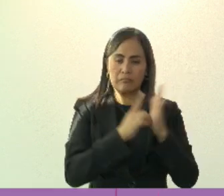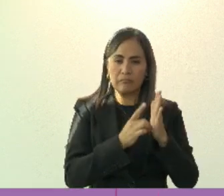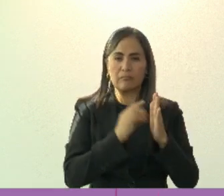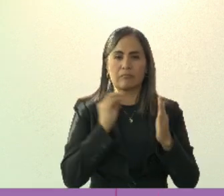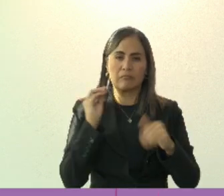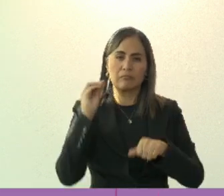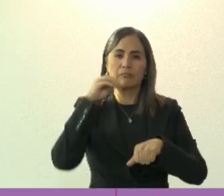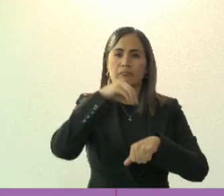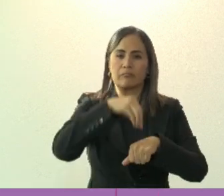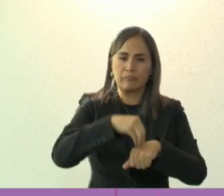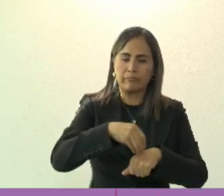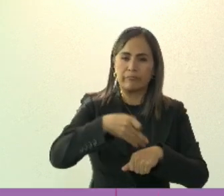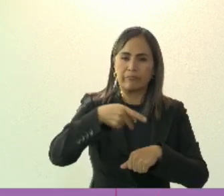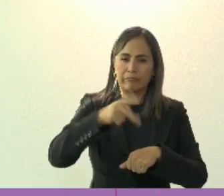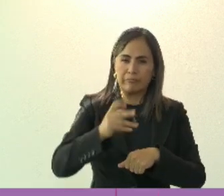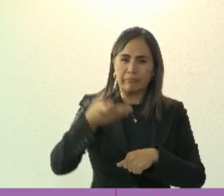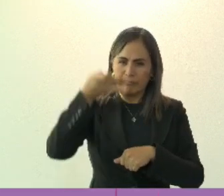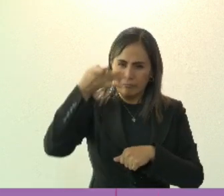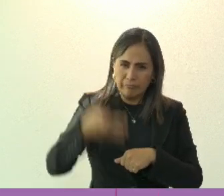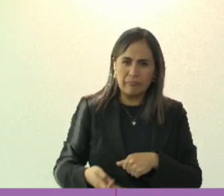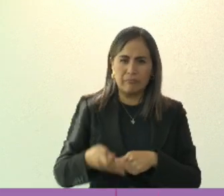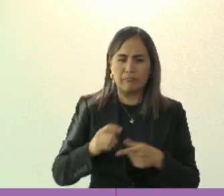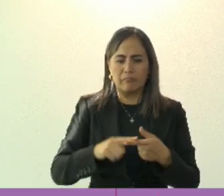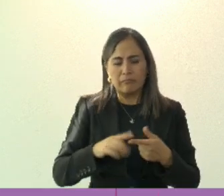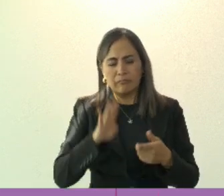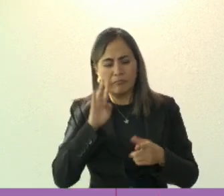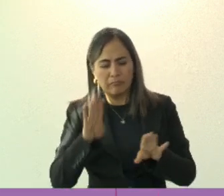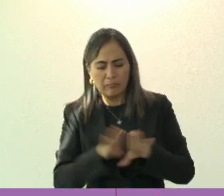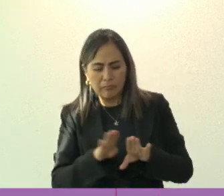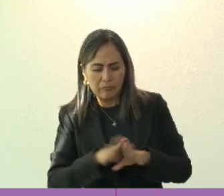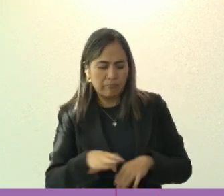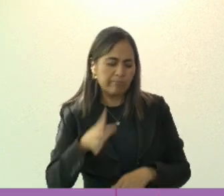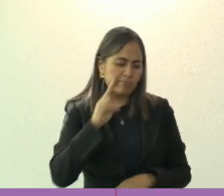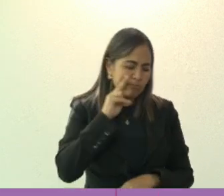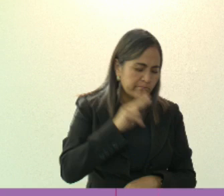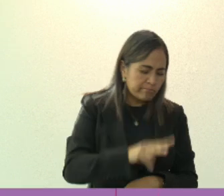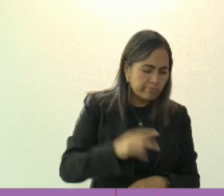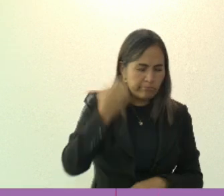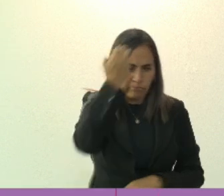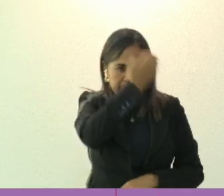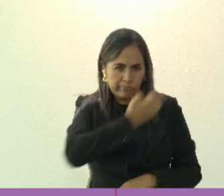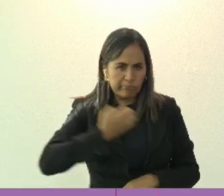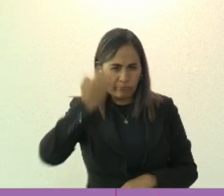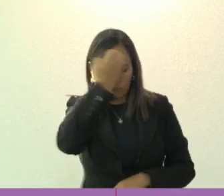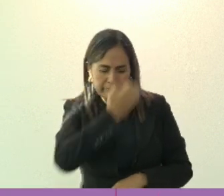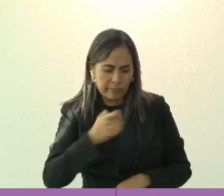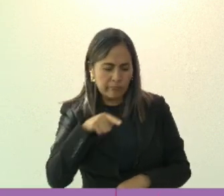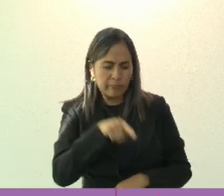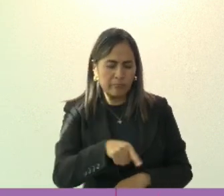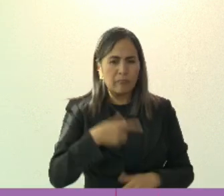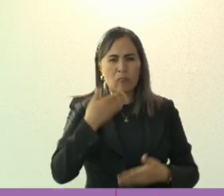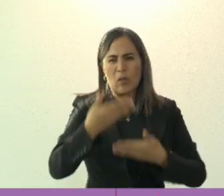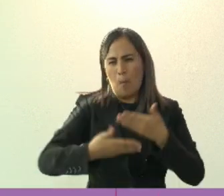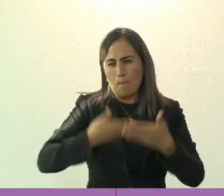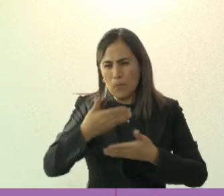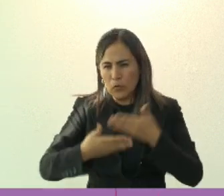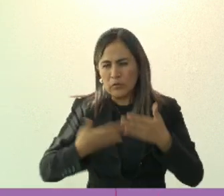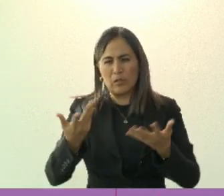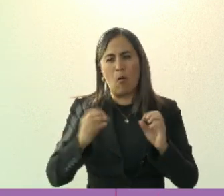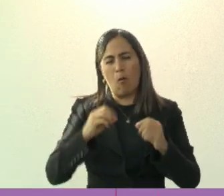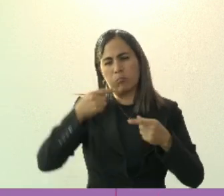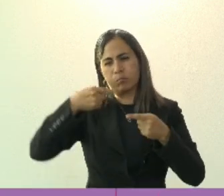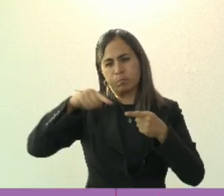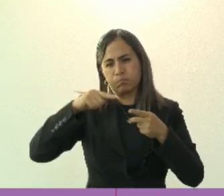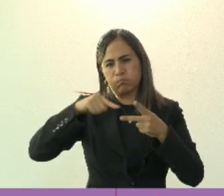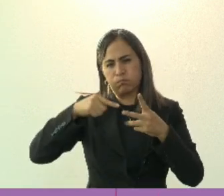métodos específicos de mapeo del procedimiento o del proceso, que básicamente son procedimientos,